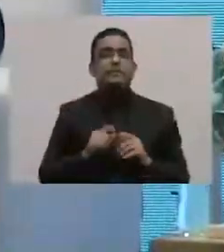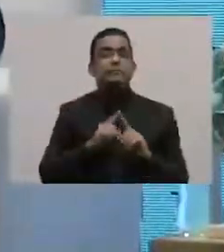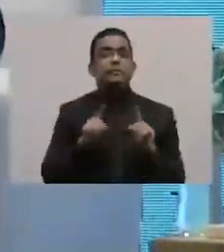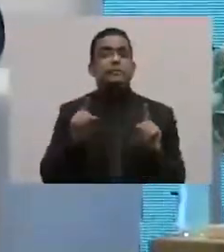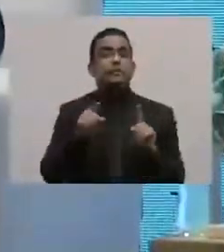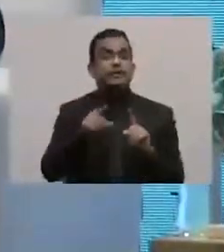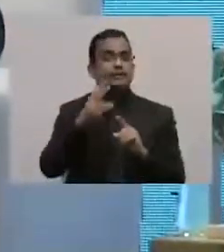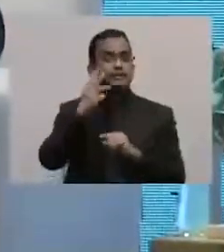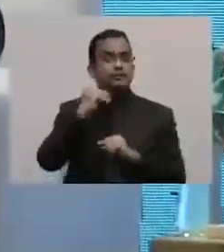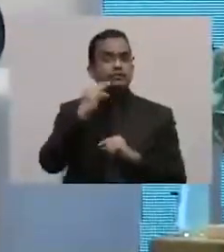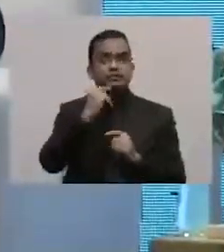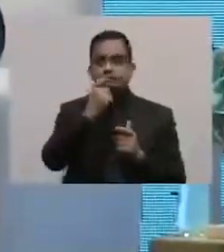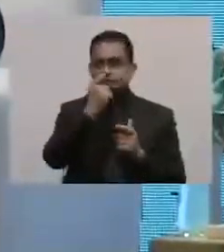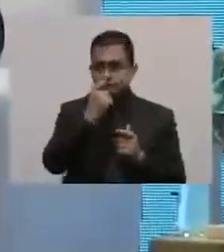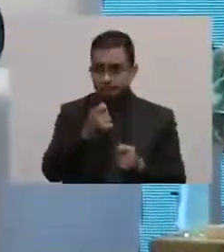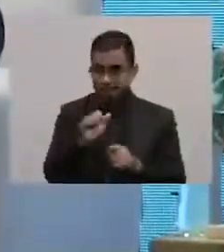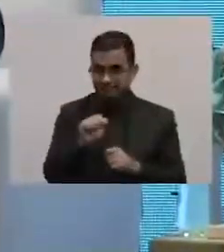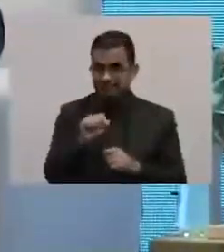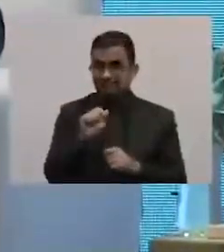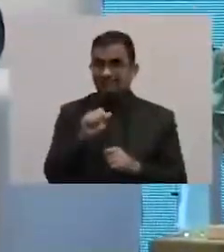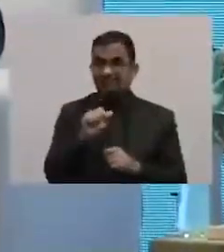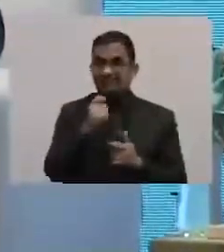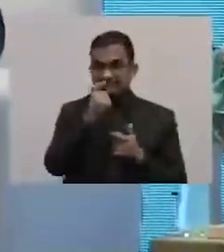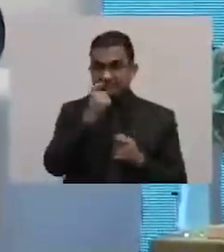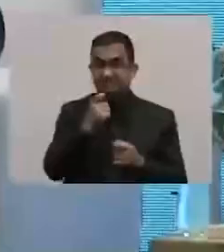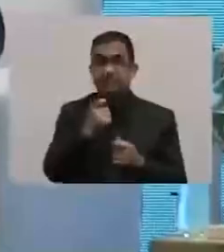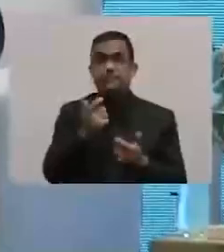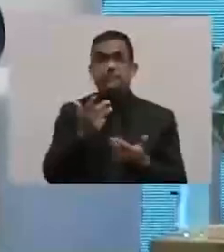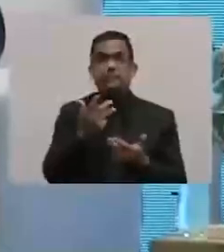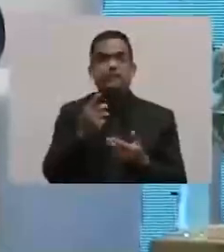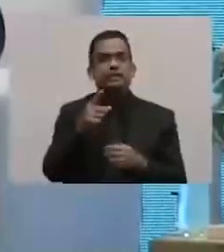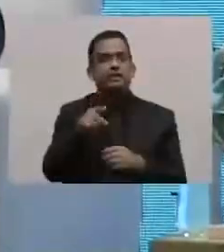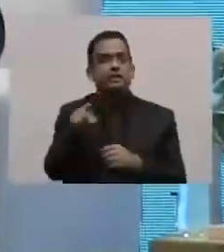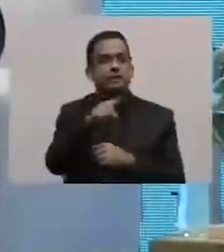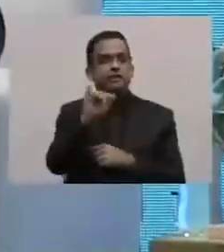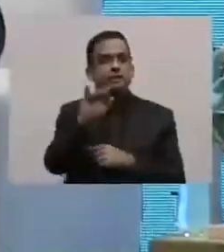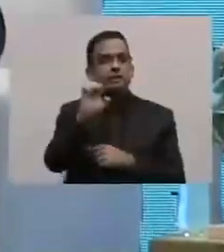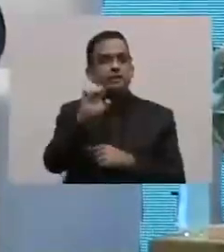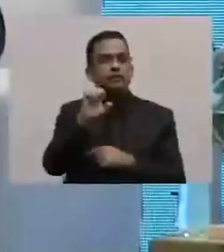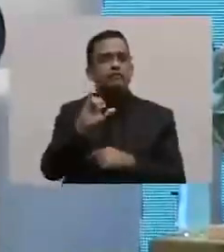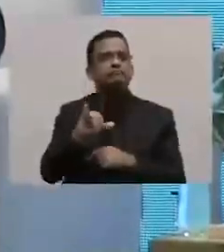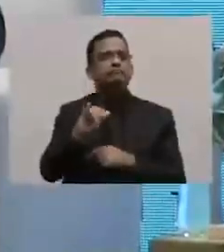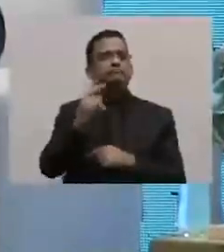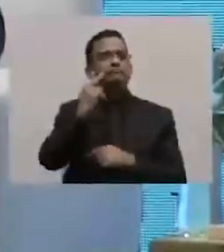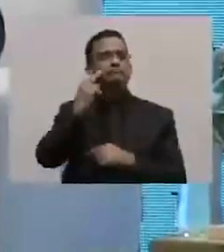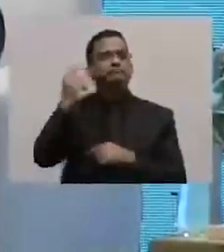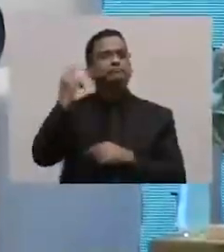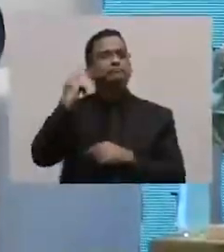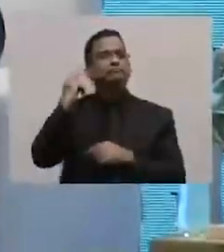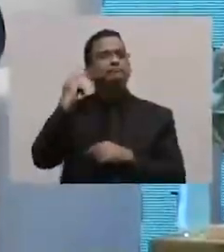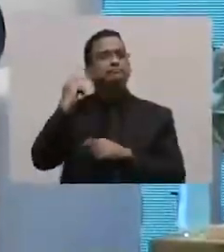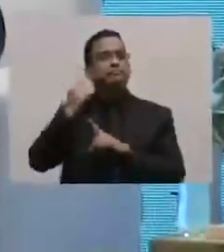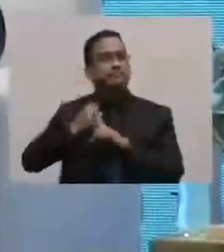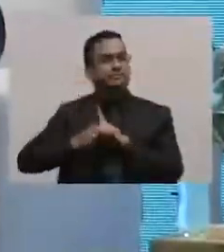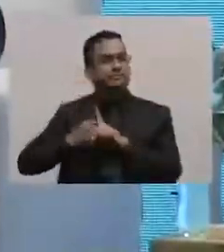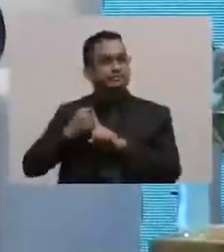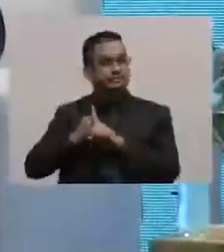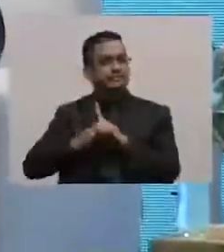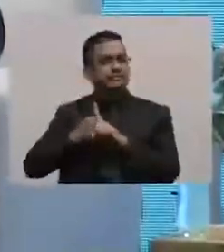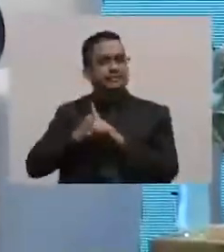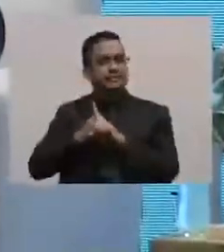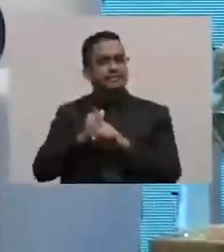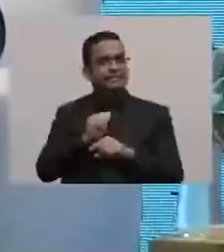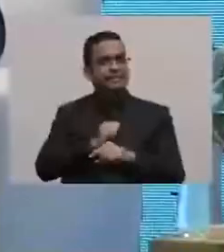esta experiencia es interesante conocerla, sobre todo para que la Junta entienda que la libertad de expresión es